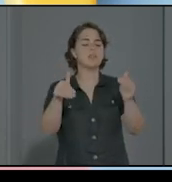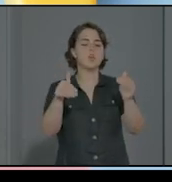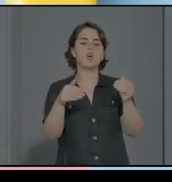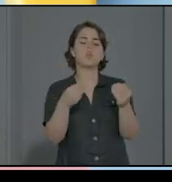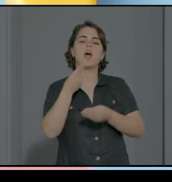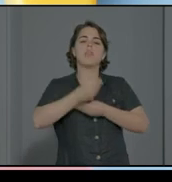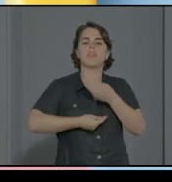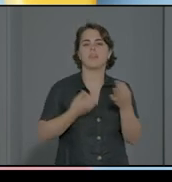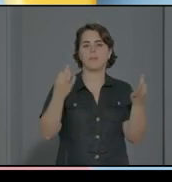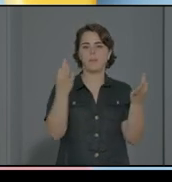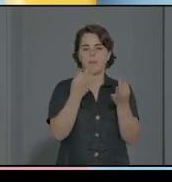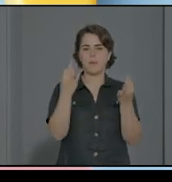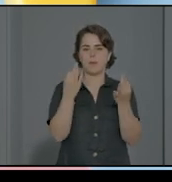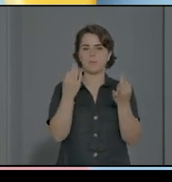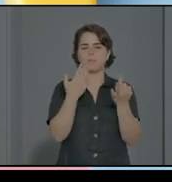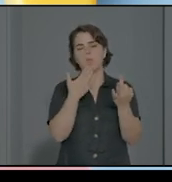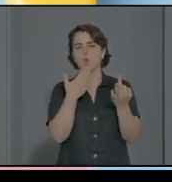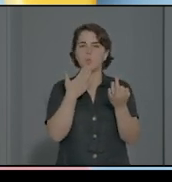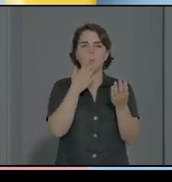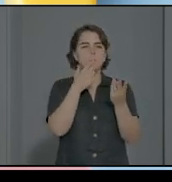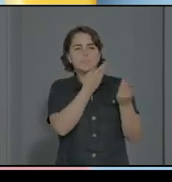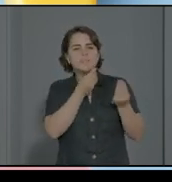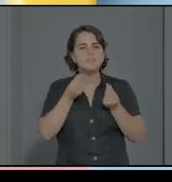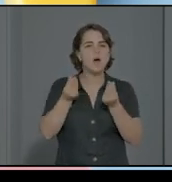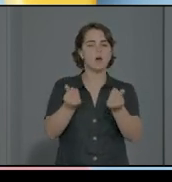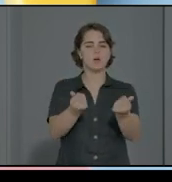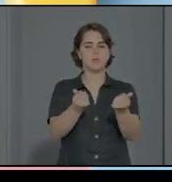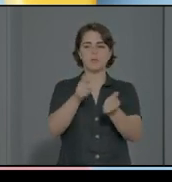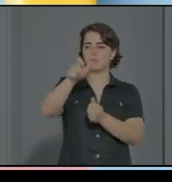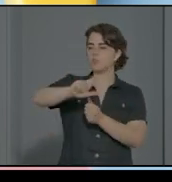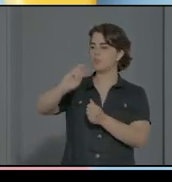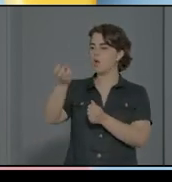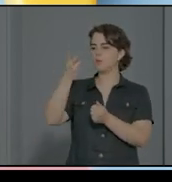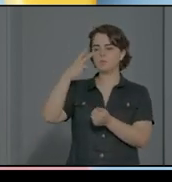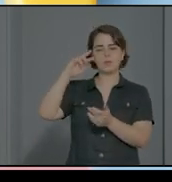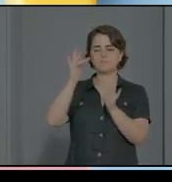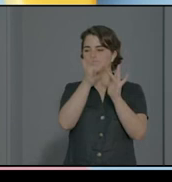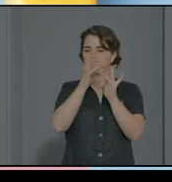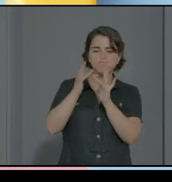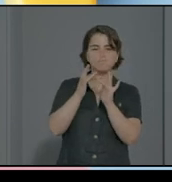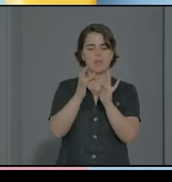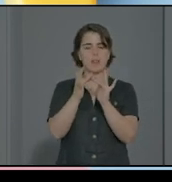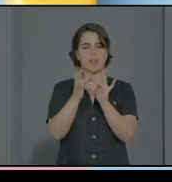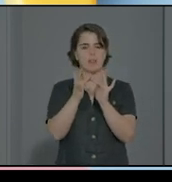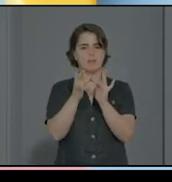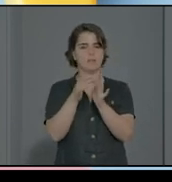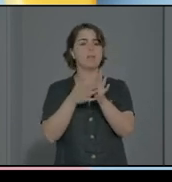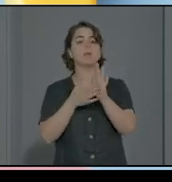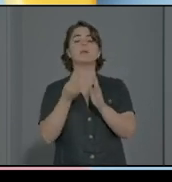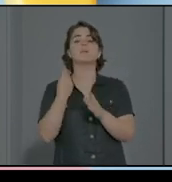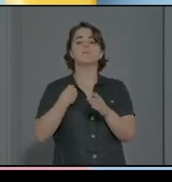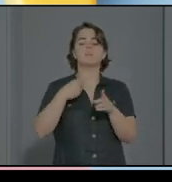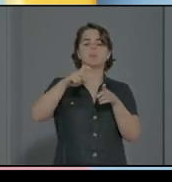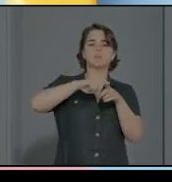el saborear, digamos, la experiencia con el otro, y tenemos dos tipologías de savoring,